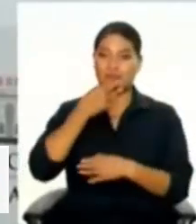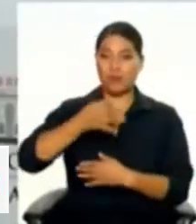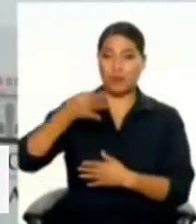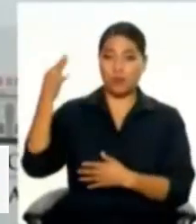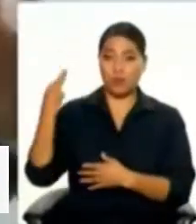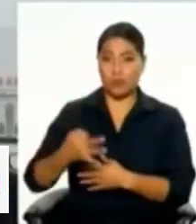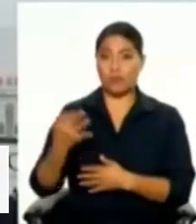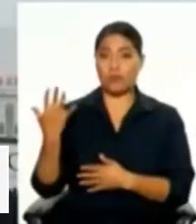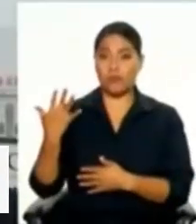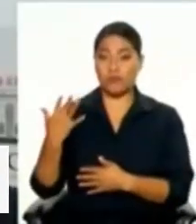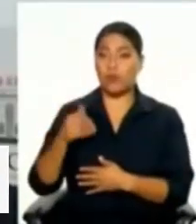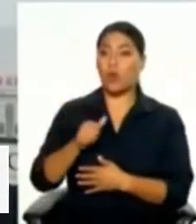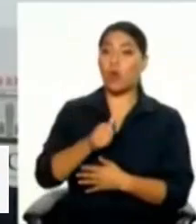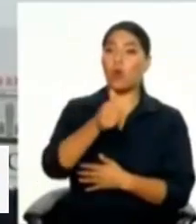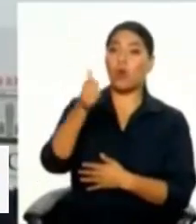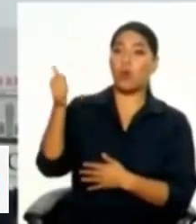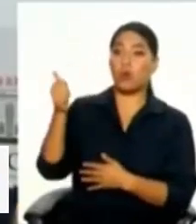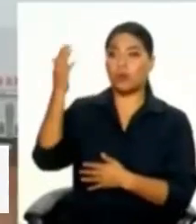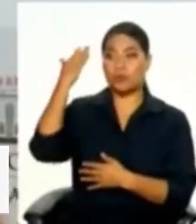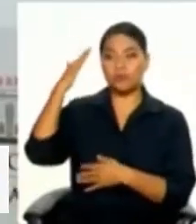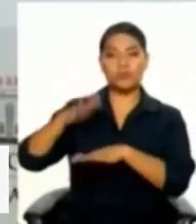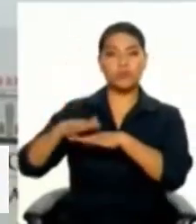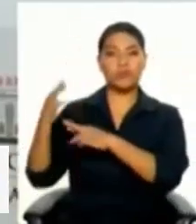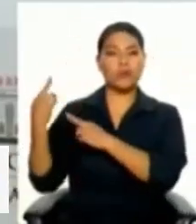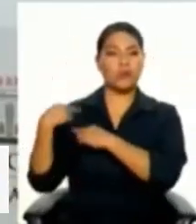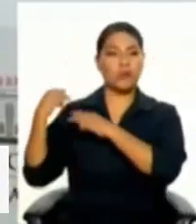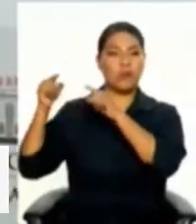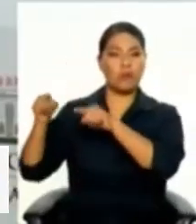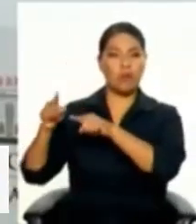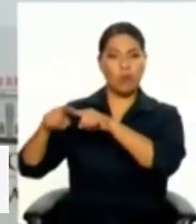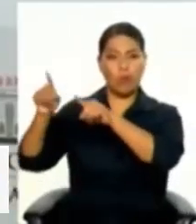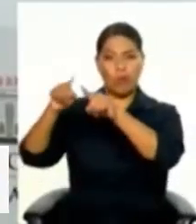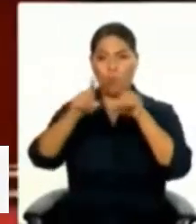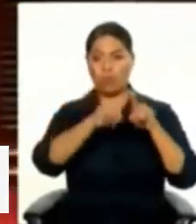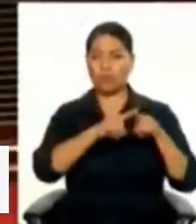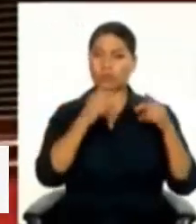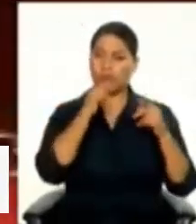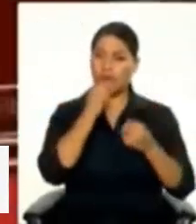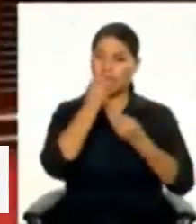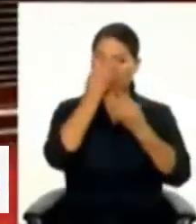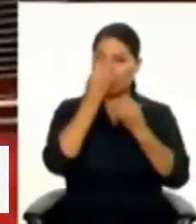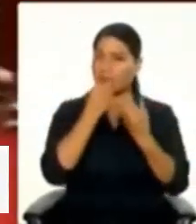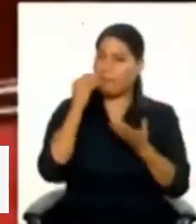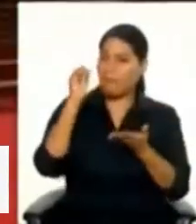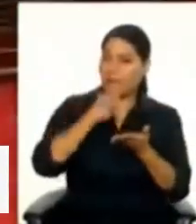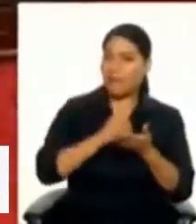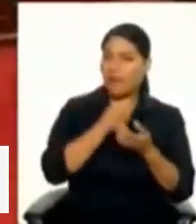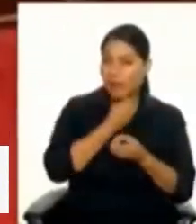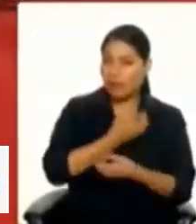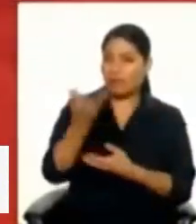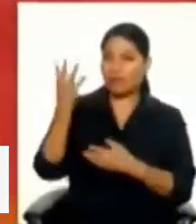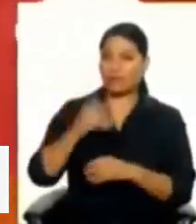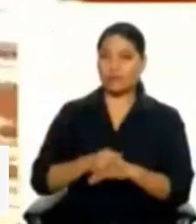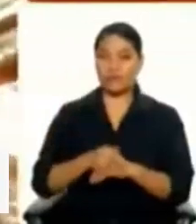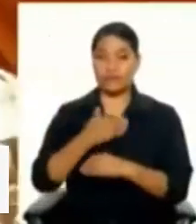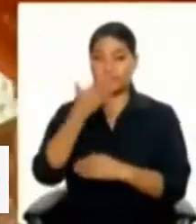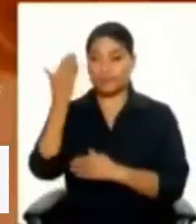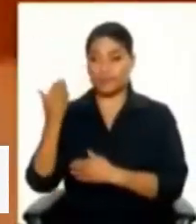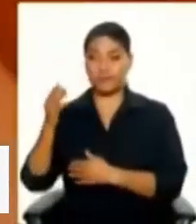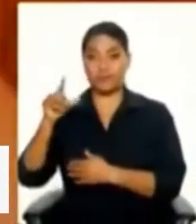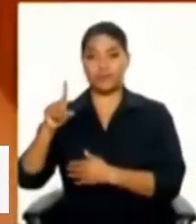que también se han concentrado en el presidente y no hablamos de otras informaciones. Para la congresista Ruth Luque